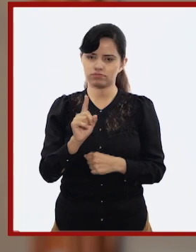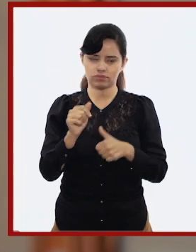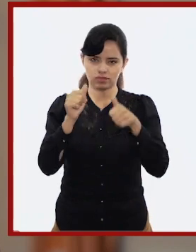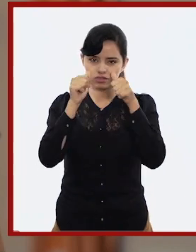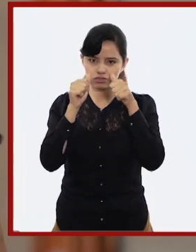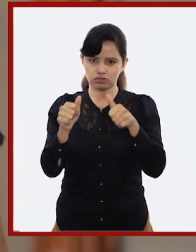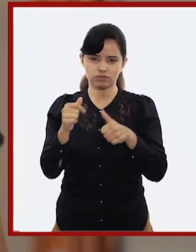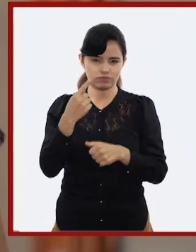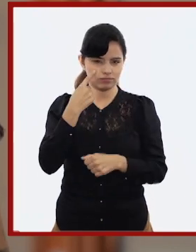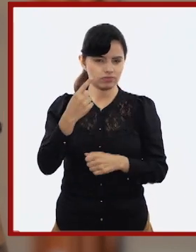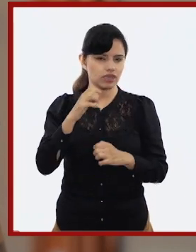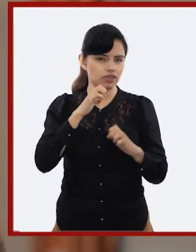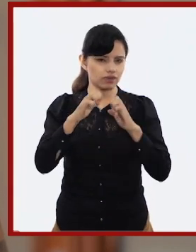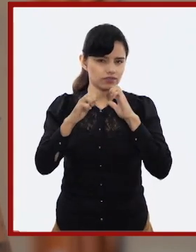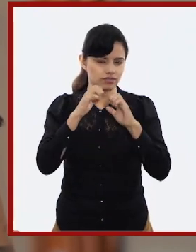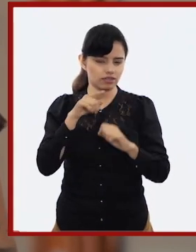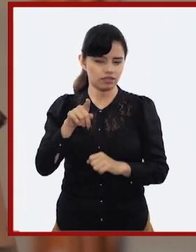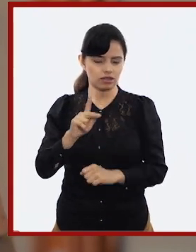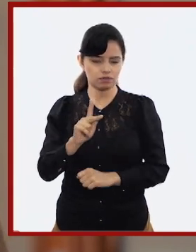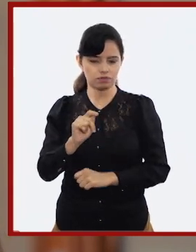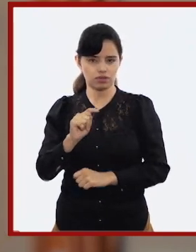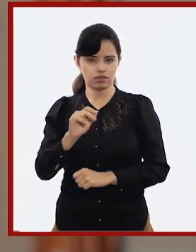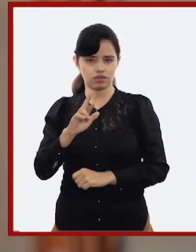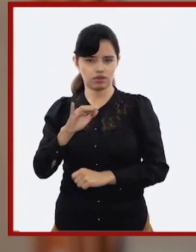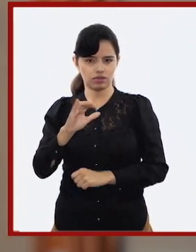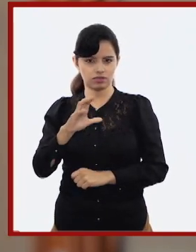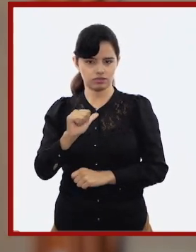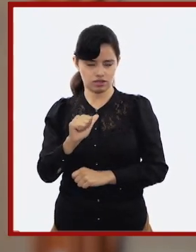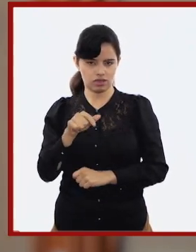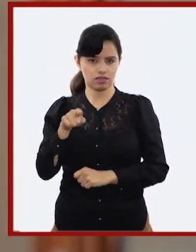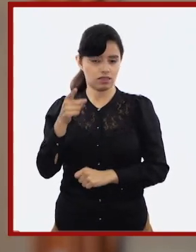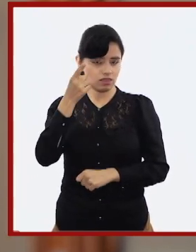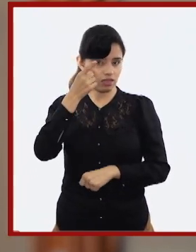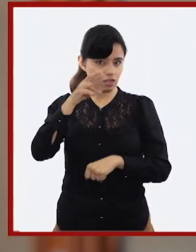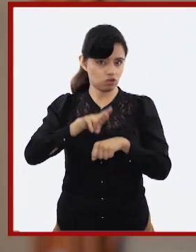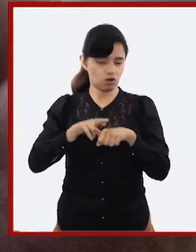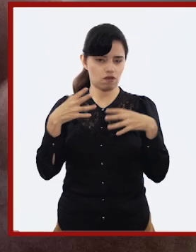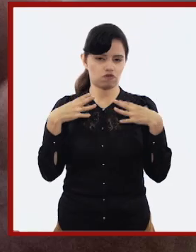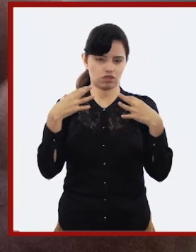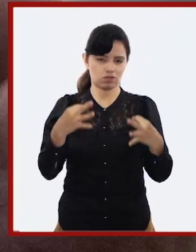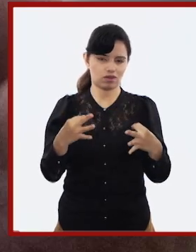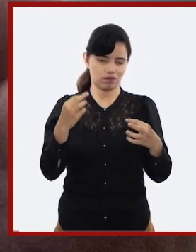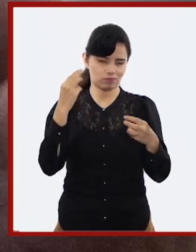Vamos a ver la entrevista que le hicimos a Patricia Galeana, la directora y fundadora de este museo.